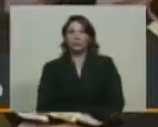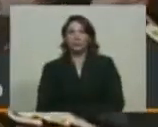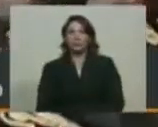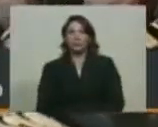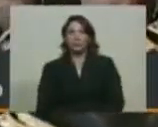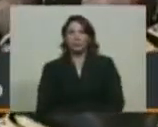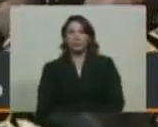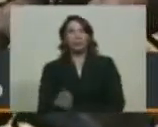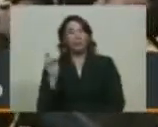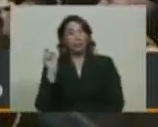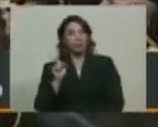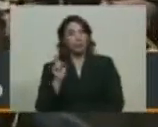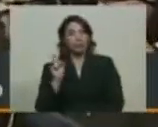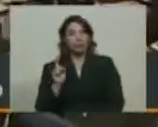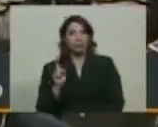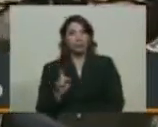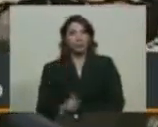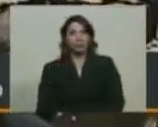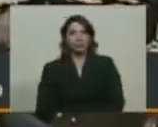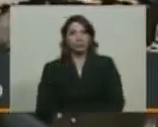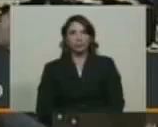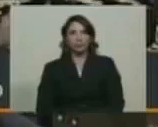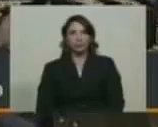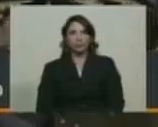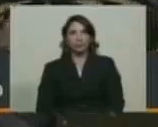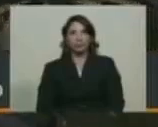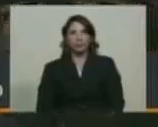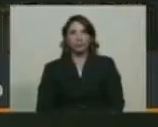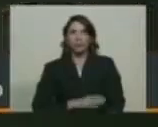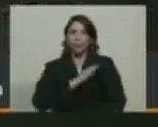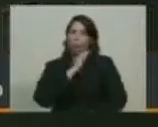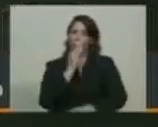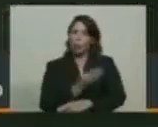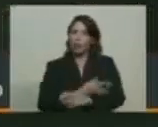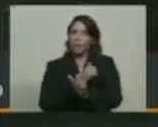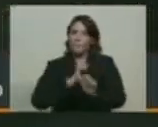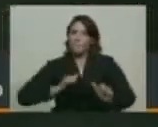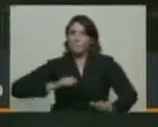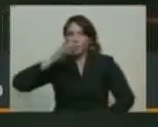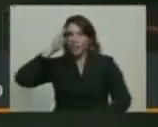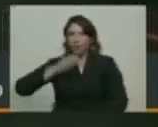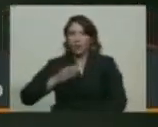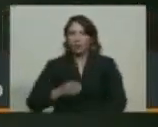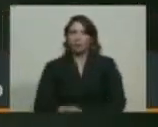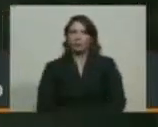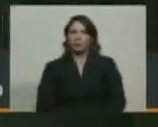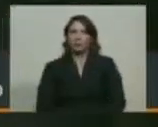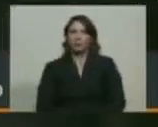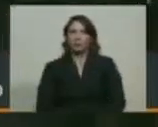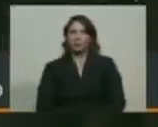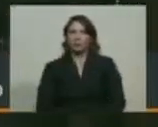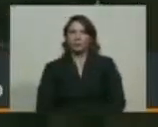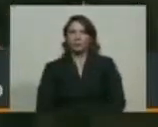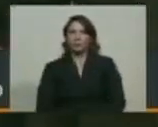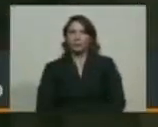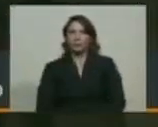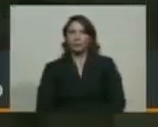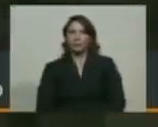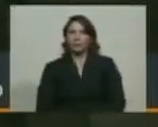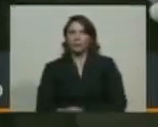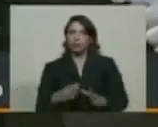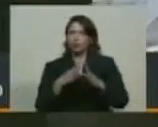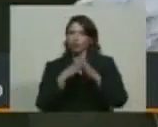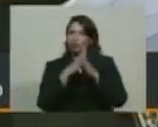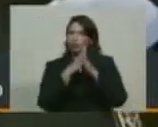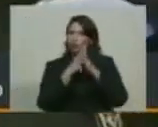y necesita un poder militar, valga la expresión, en toda su